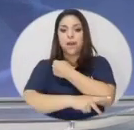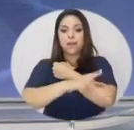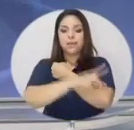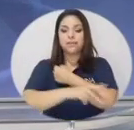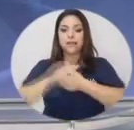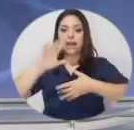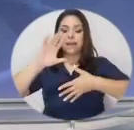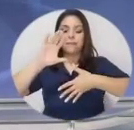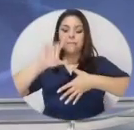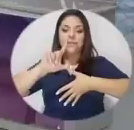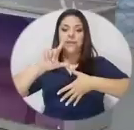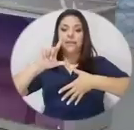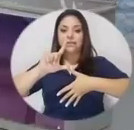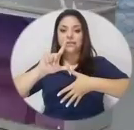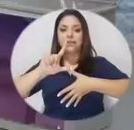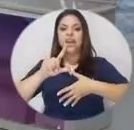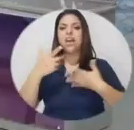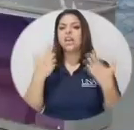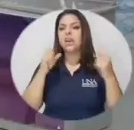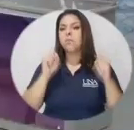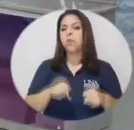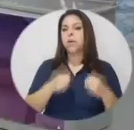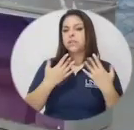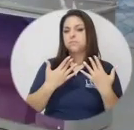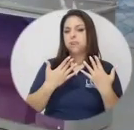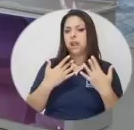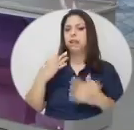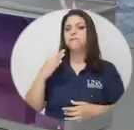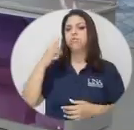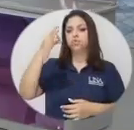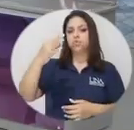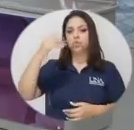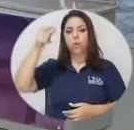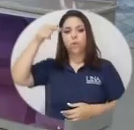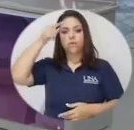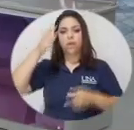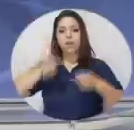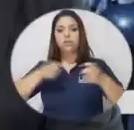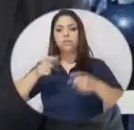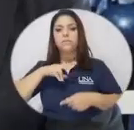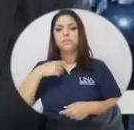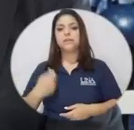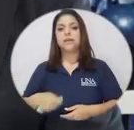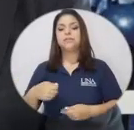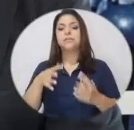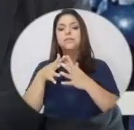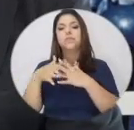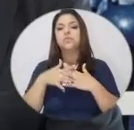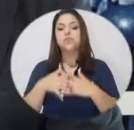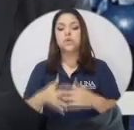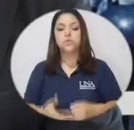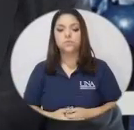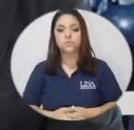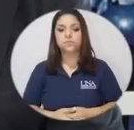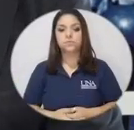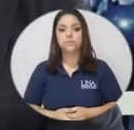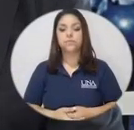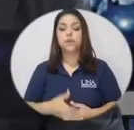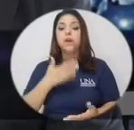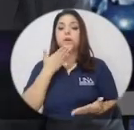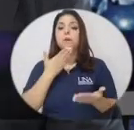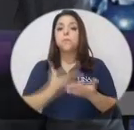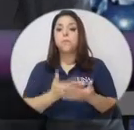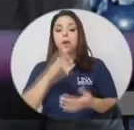nuestros países. ¿Qué puede esperar América Latina de un futuro gobierno de los Estados Unidos? Bueno, creo